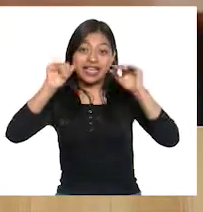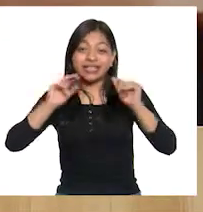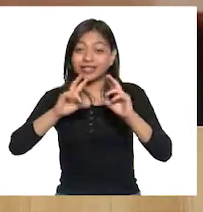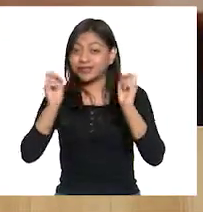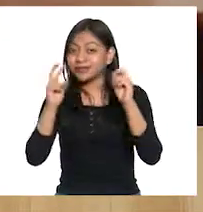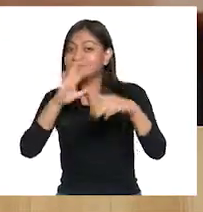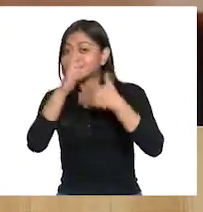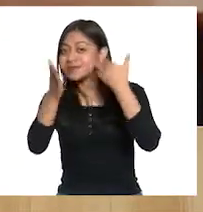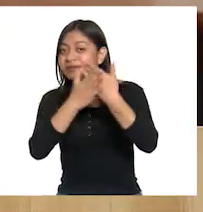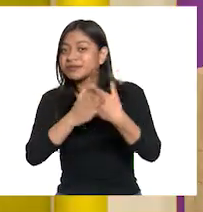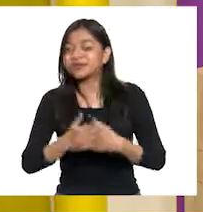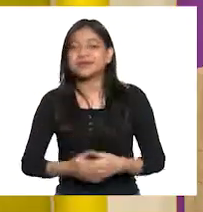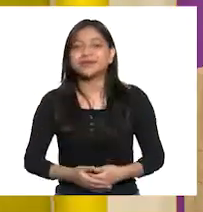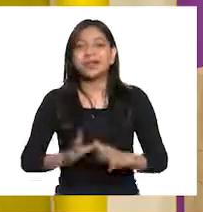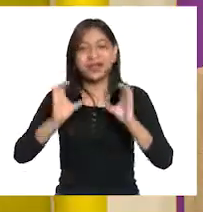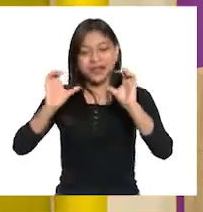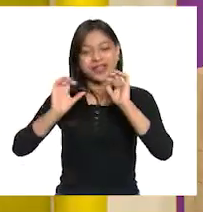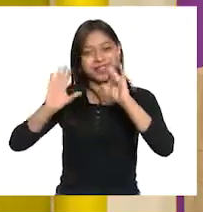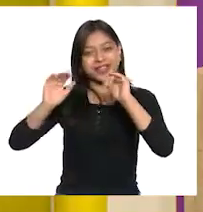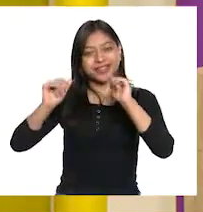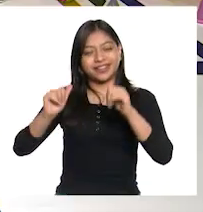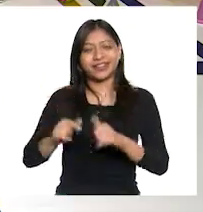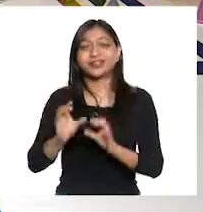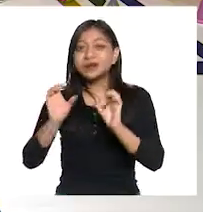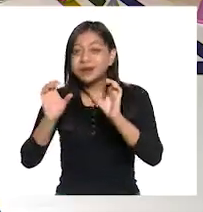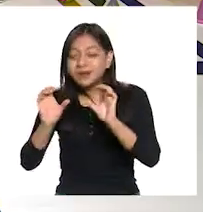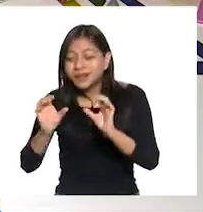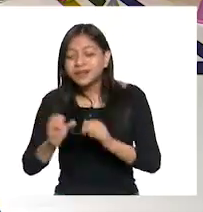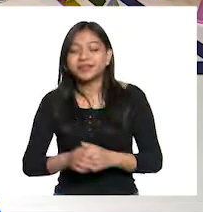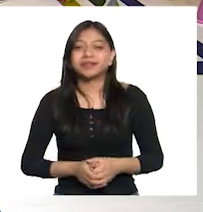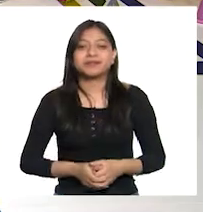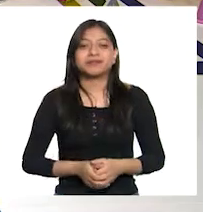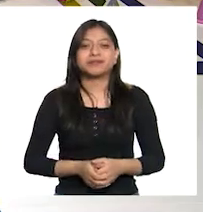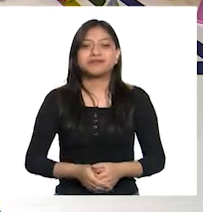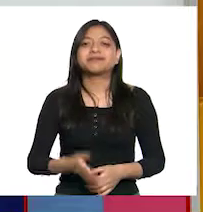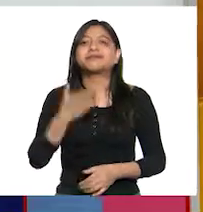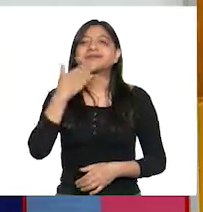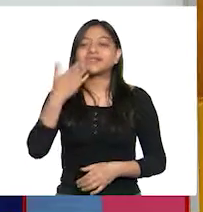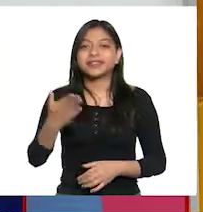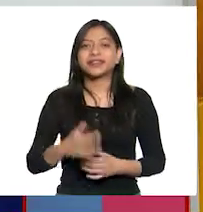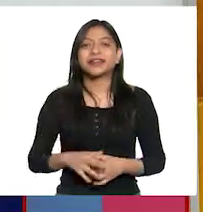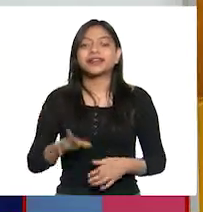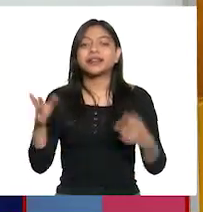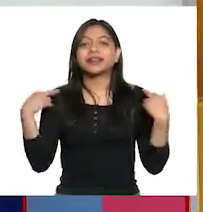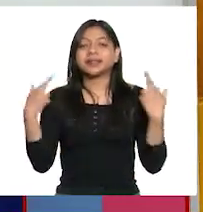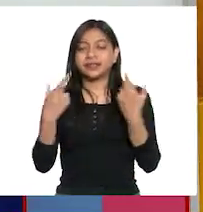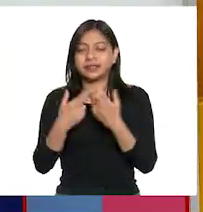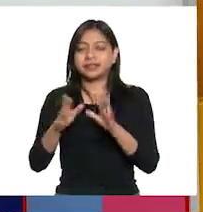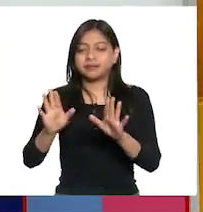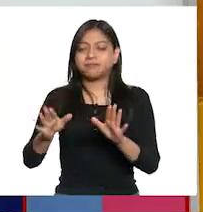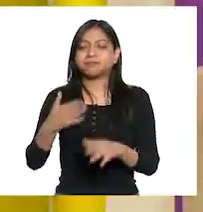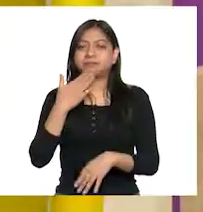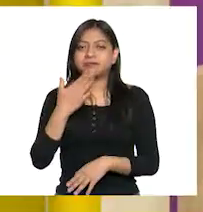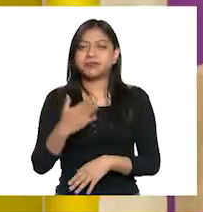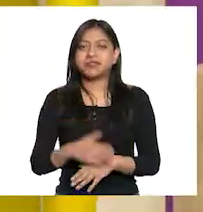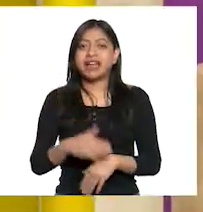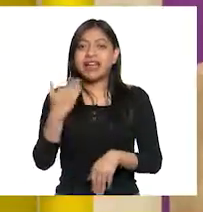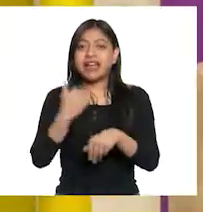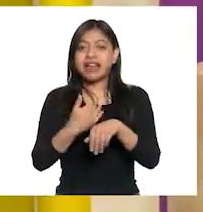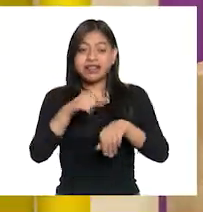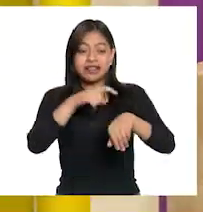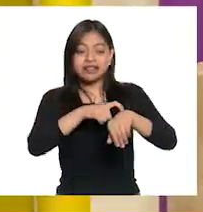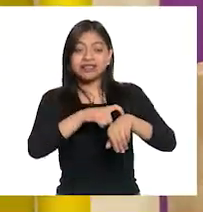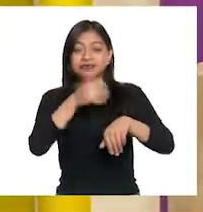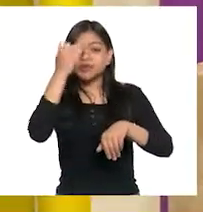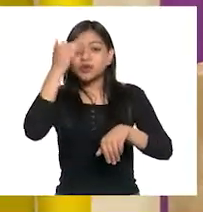vemos pronto! Cuídate, Toño. Adiós, mucho cuidado. Pues muy bien, maestro Lalo, pero nos queda ya muy poquito